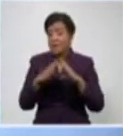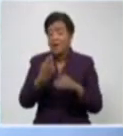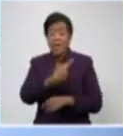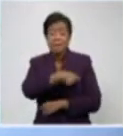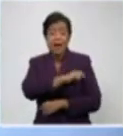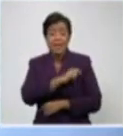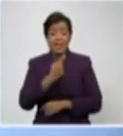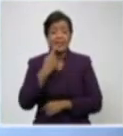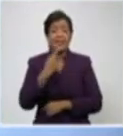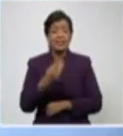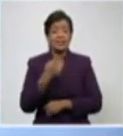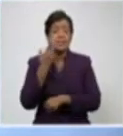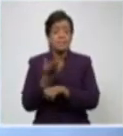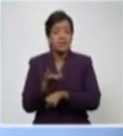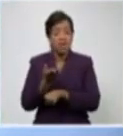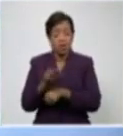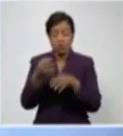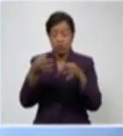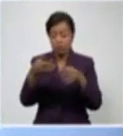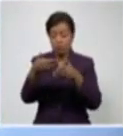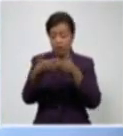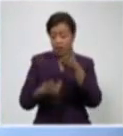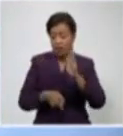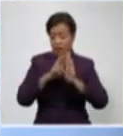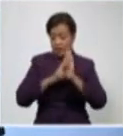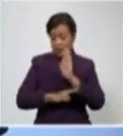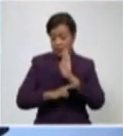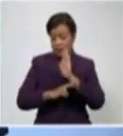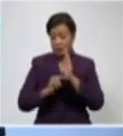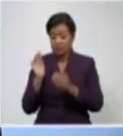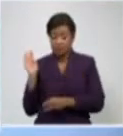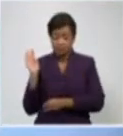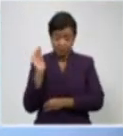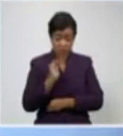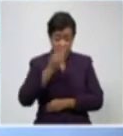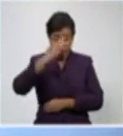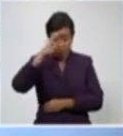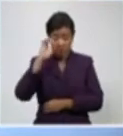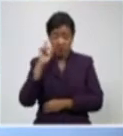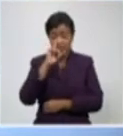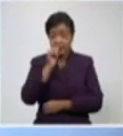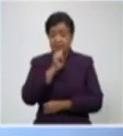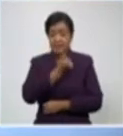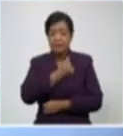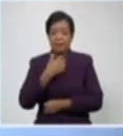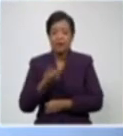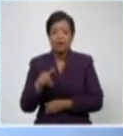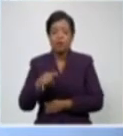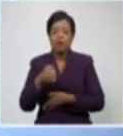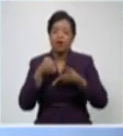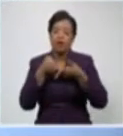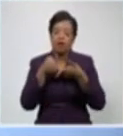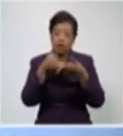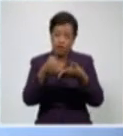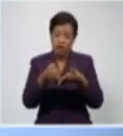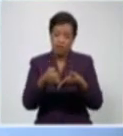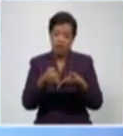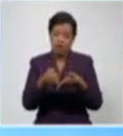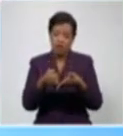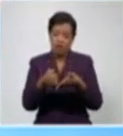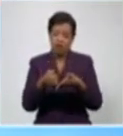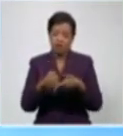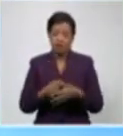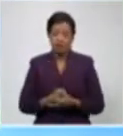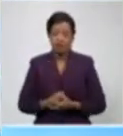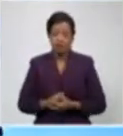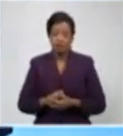están pidiendo la lista, que llegó del exterior a finales de diciembre para oxigenar estas acciones. ¿Quién le está pidiendo la